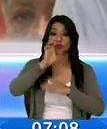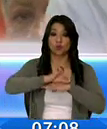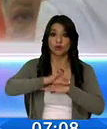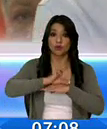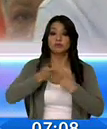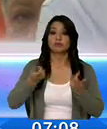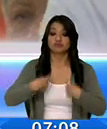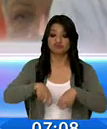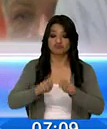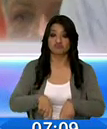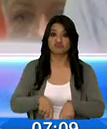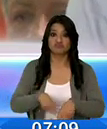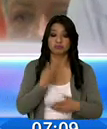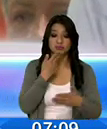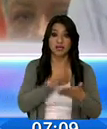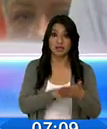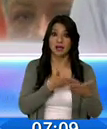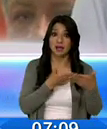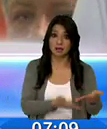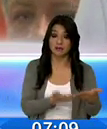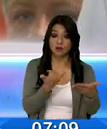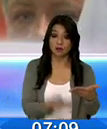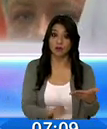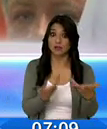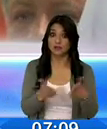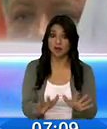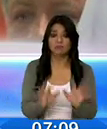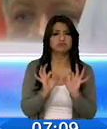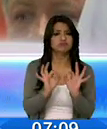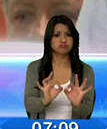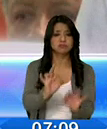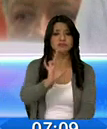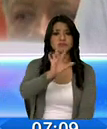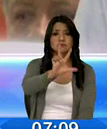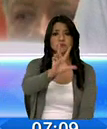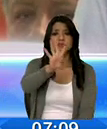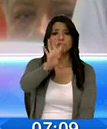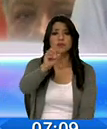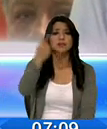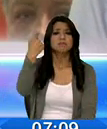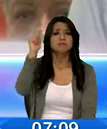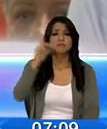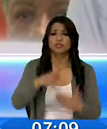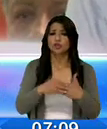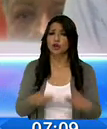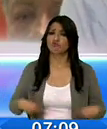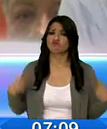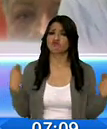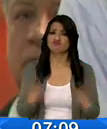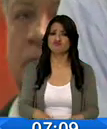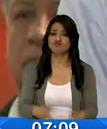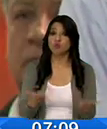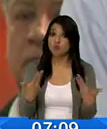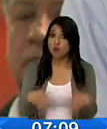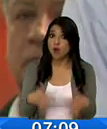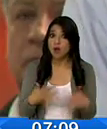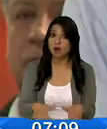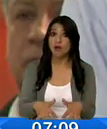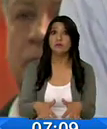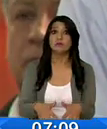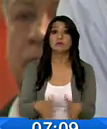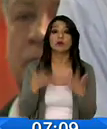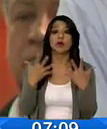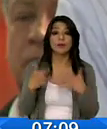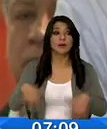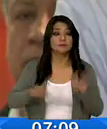las suscripciones de las cartas de intención del día de hoy, superaría los 340 millones de dólares otorgados para